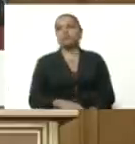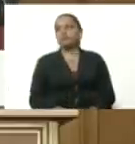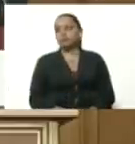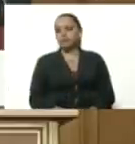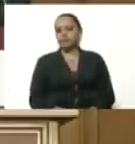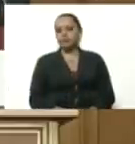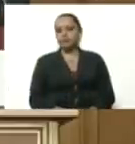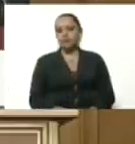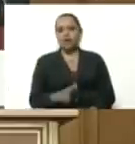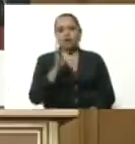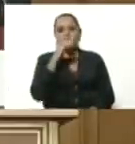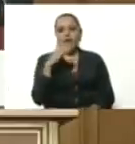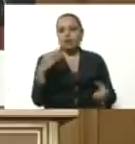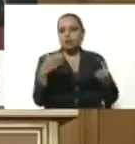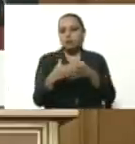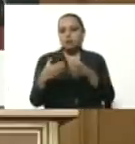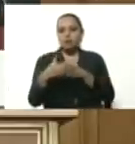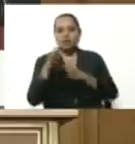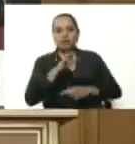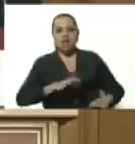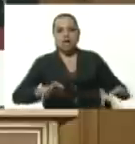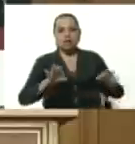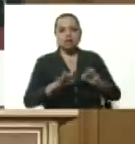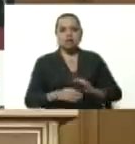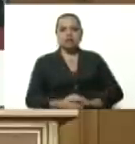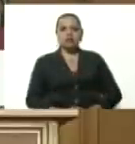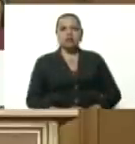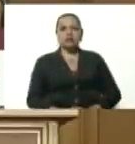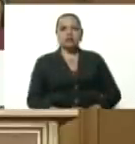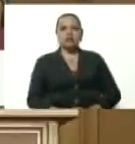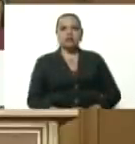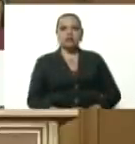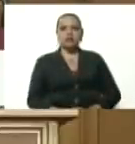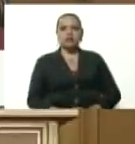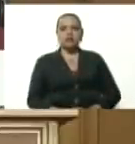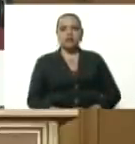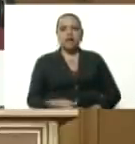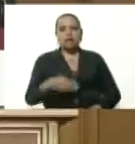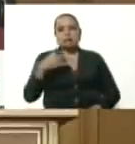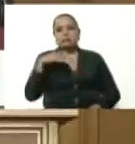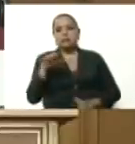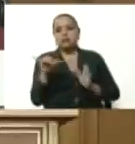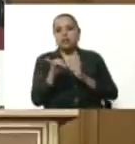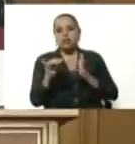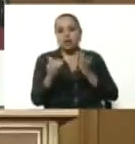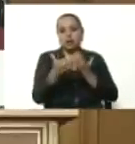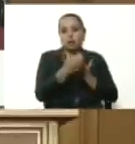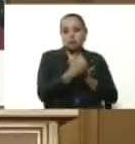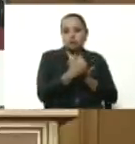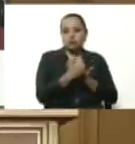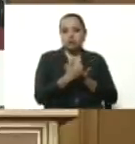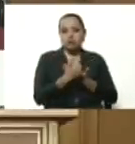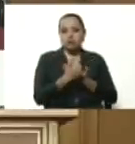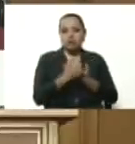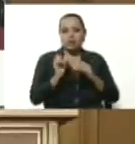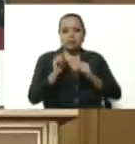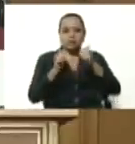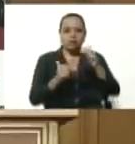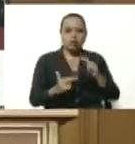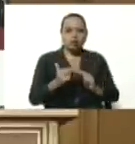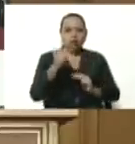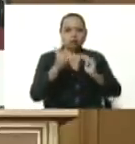sin quórum, sin pegada política, casi que escondidas, se estuvo armando toda esta